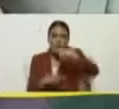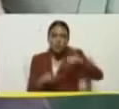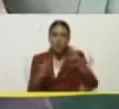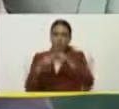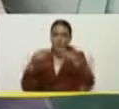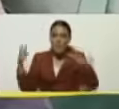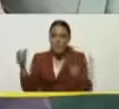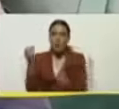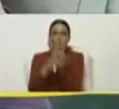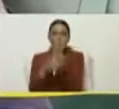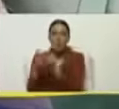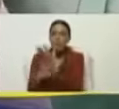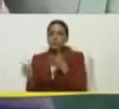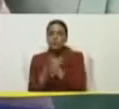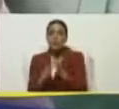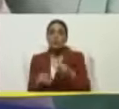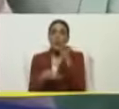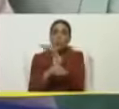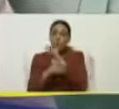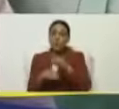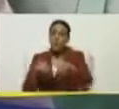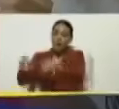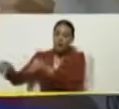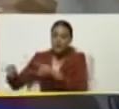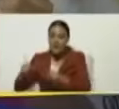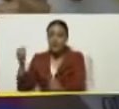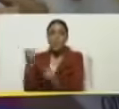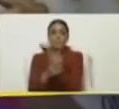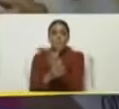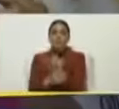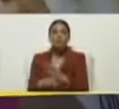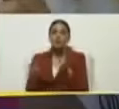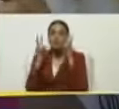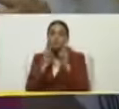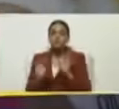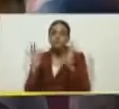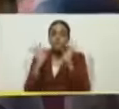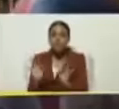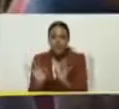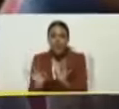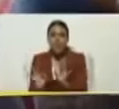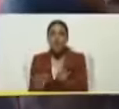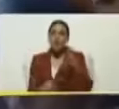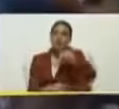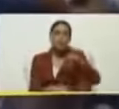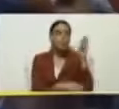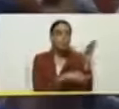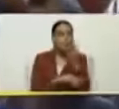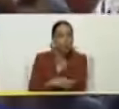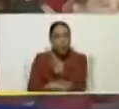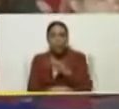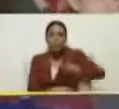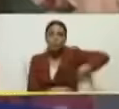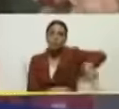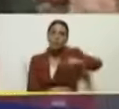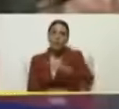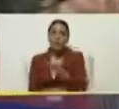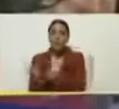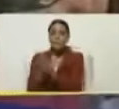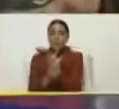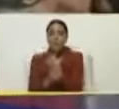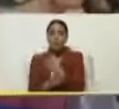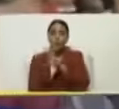cuidar la tierra, para la producción orgánica, para cuidar que el producto que